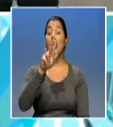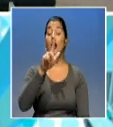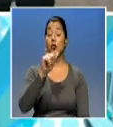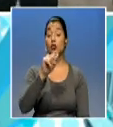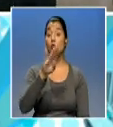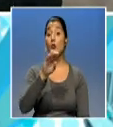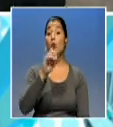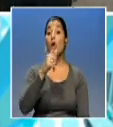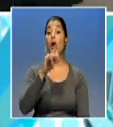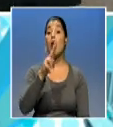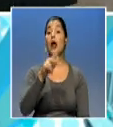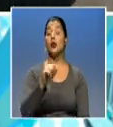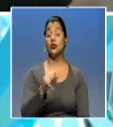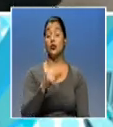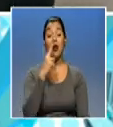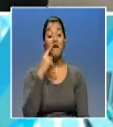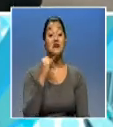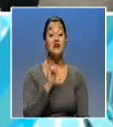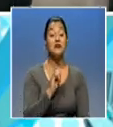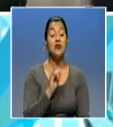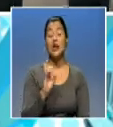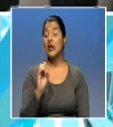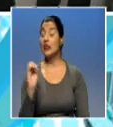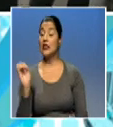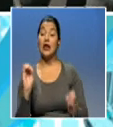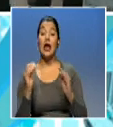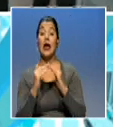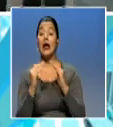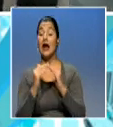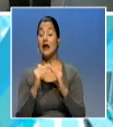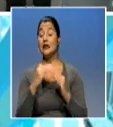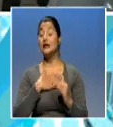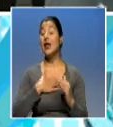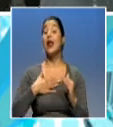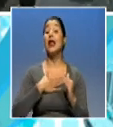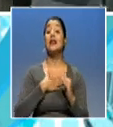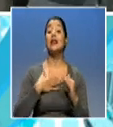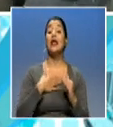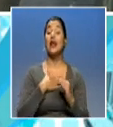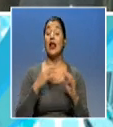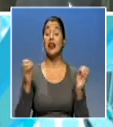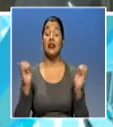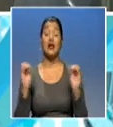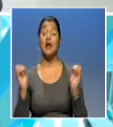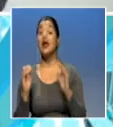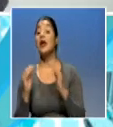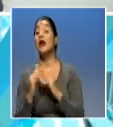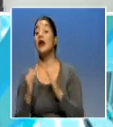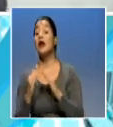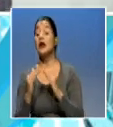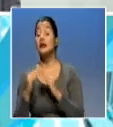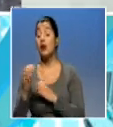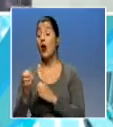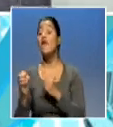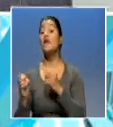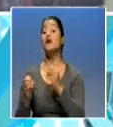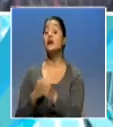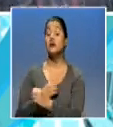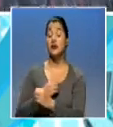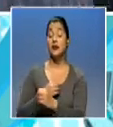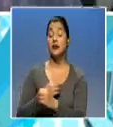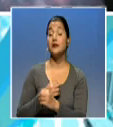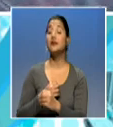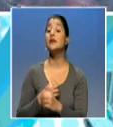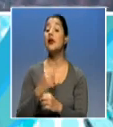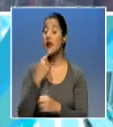de Escazú, ni en la casa de don Juan Carlos Bolaños en Atenas, ni en las oficinas de don Juan Carlos Bolaños